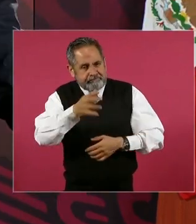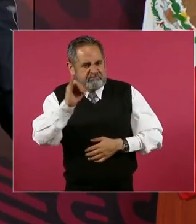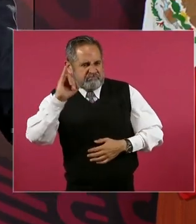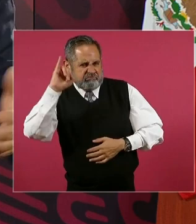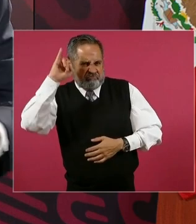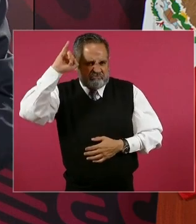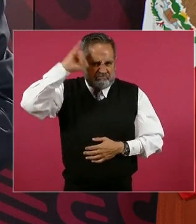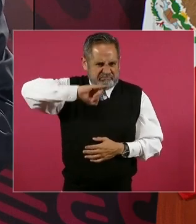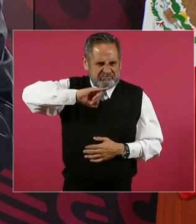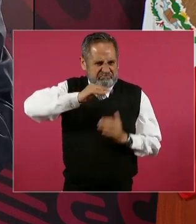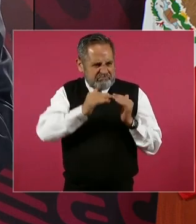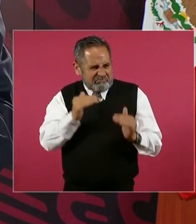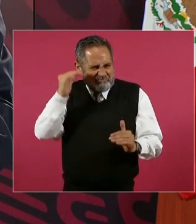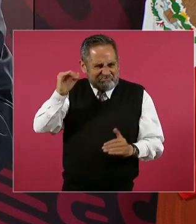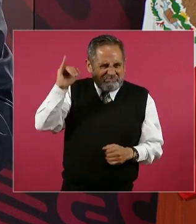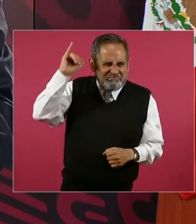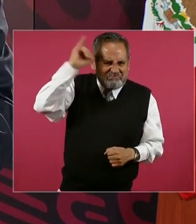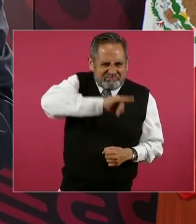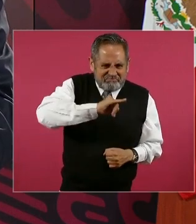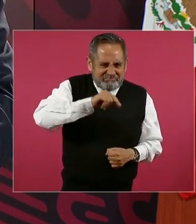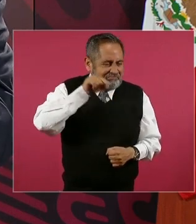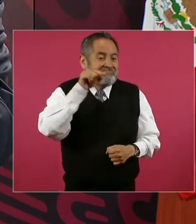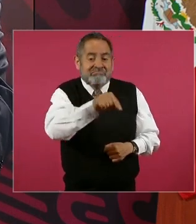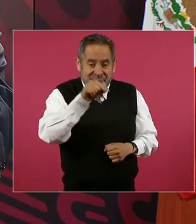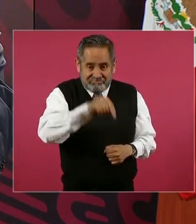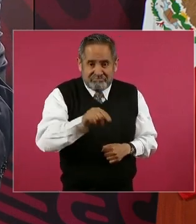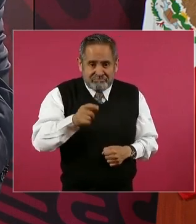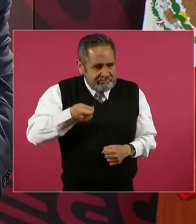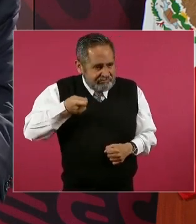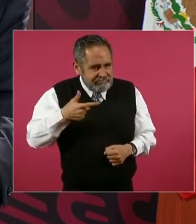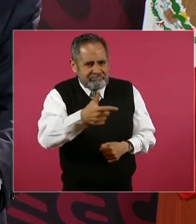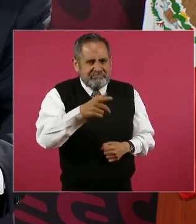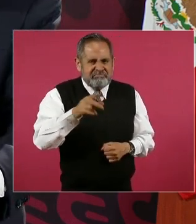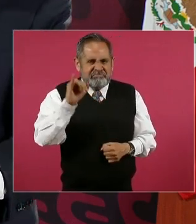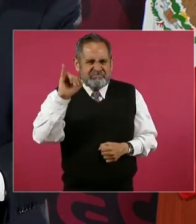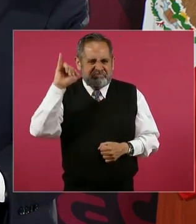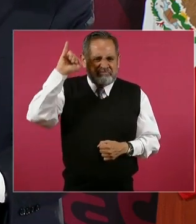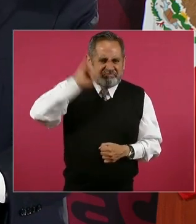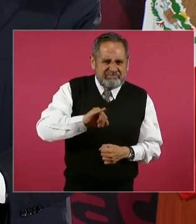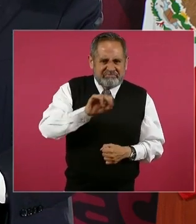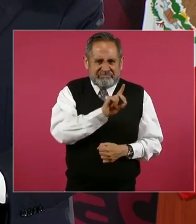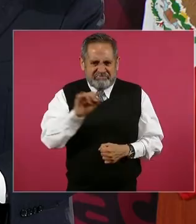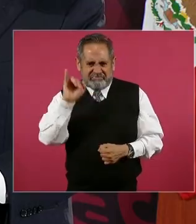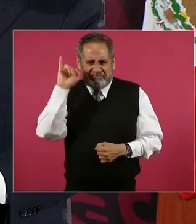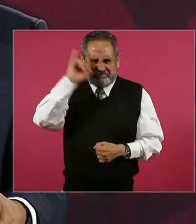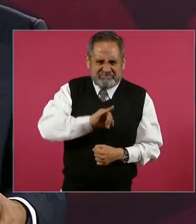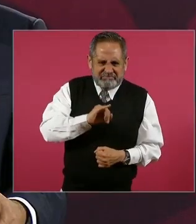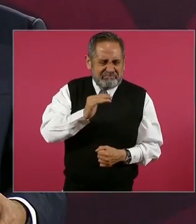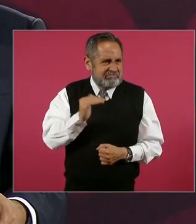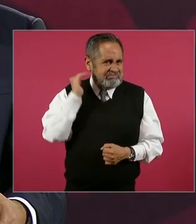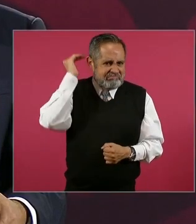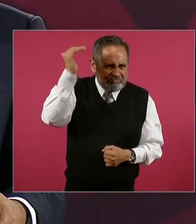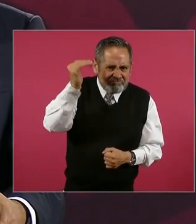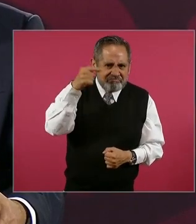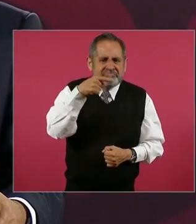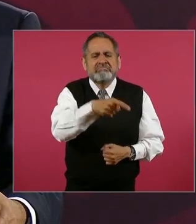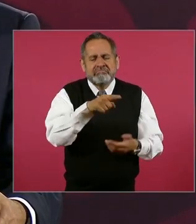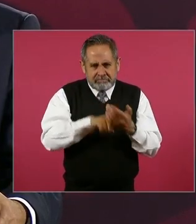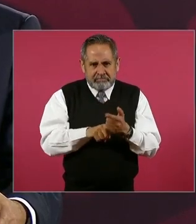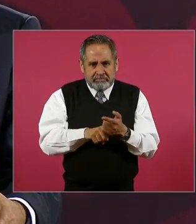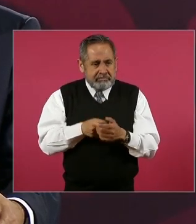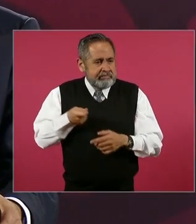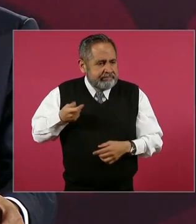de jefes así le llamaban el gobierno de Salinas el